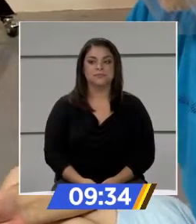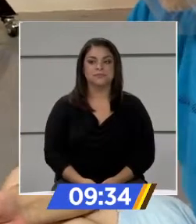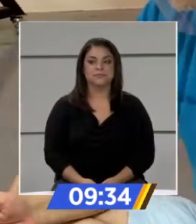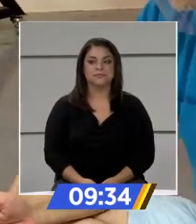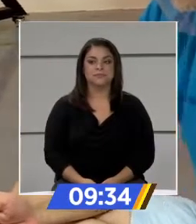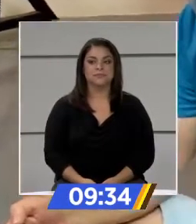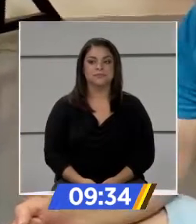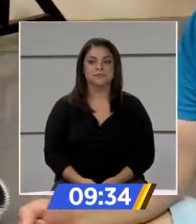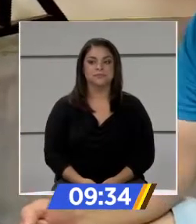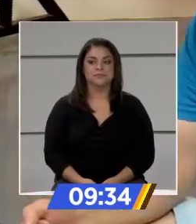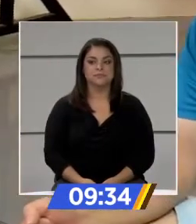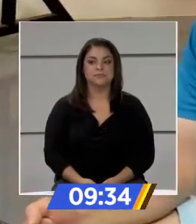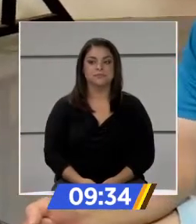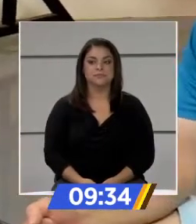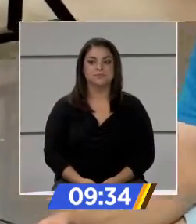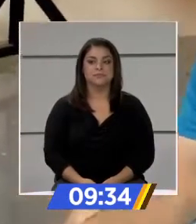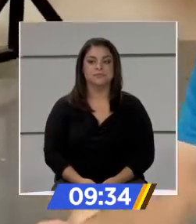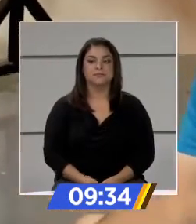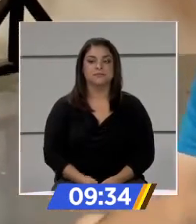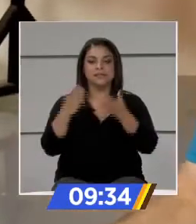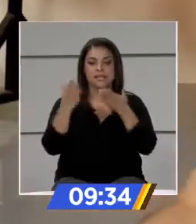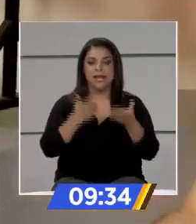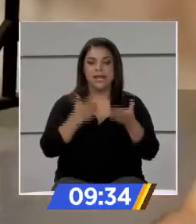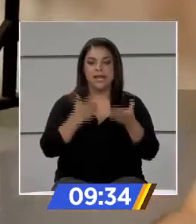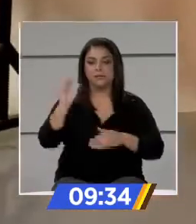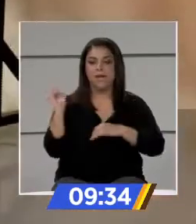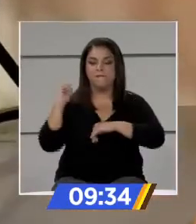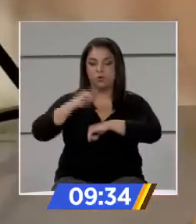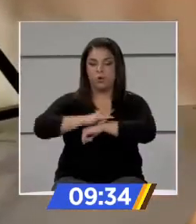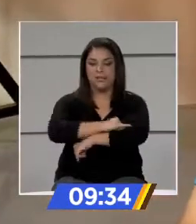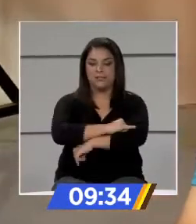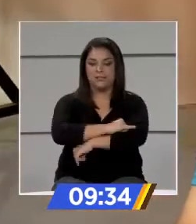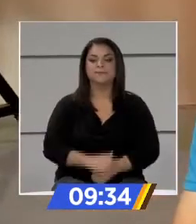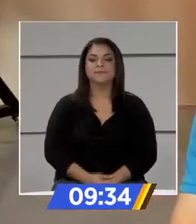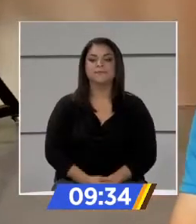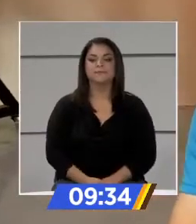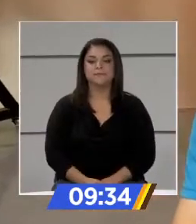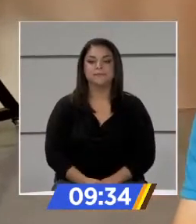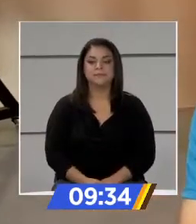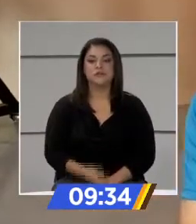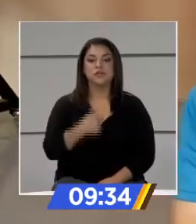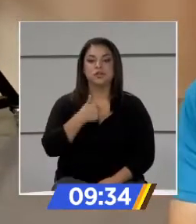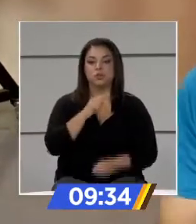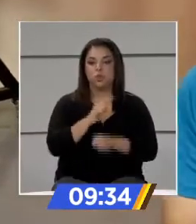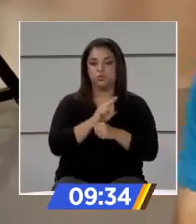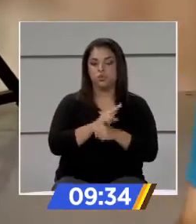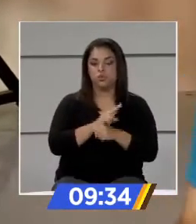Tráete los avioncitos tuyos, Sergio. Ok. Yo voy a usar estos tres.